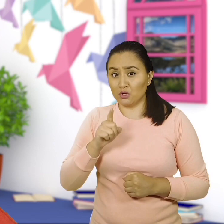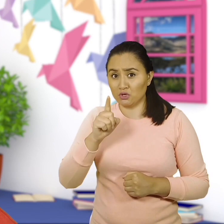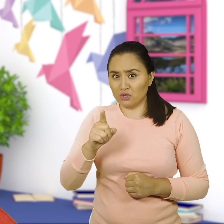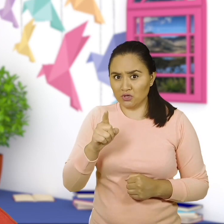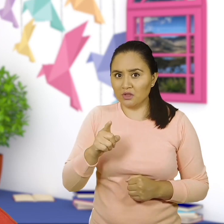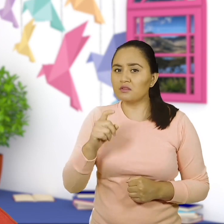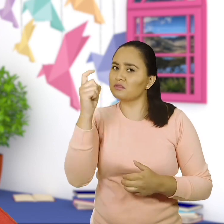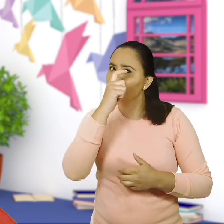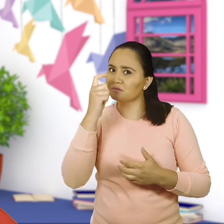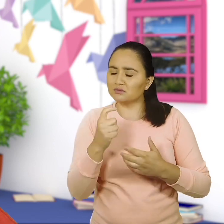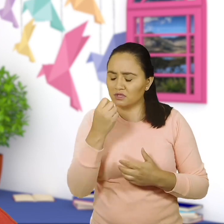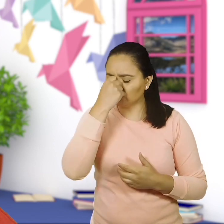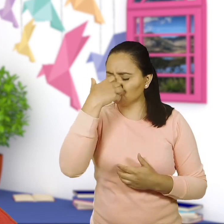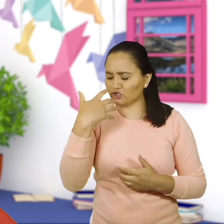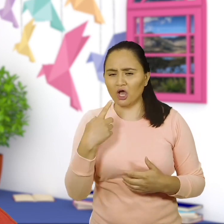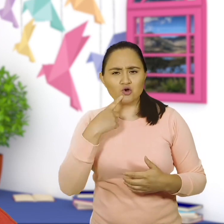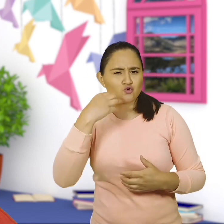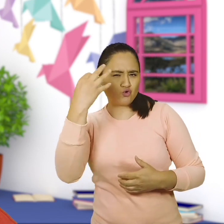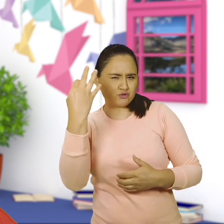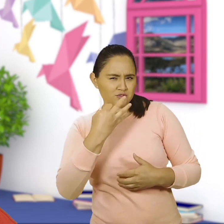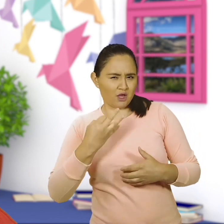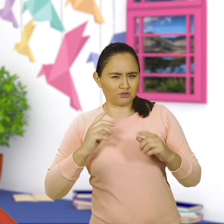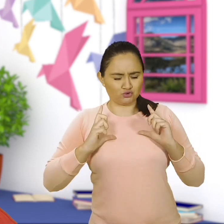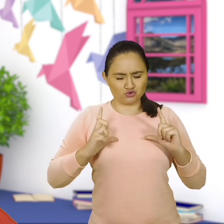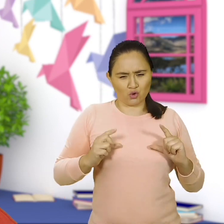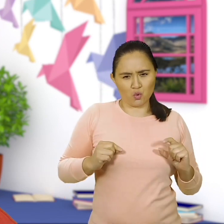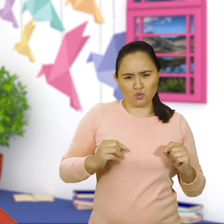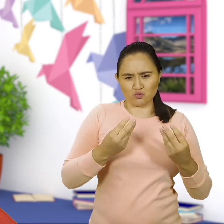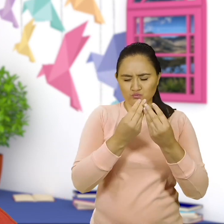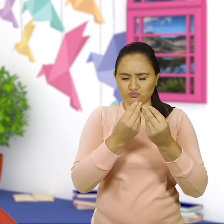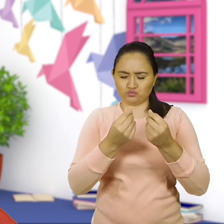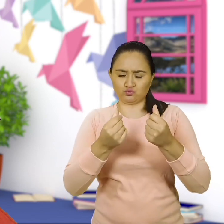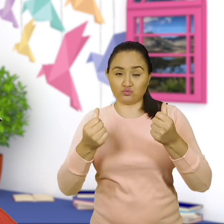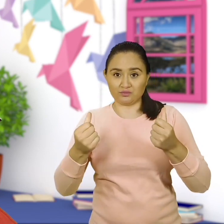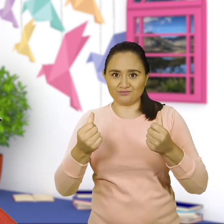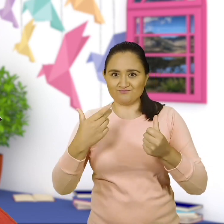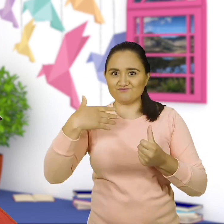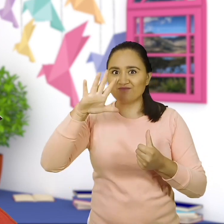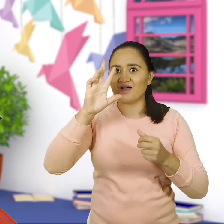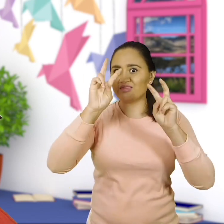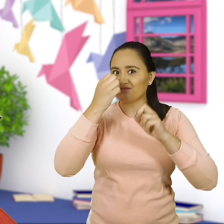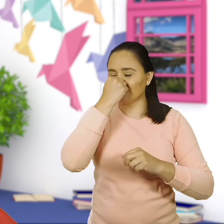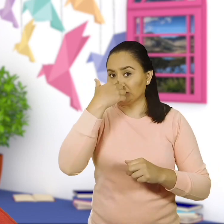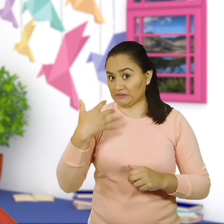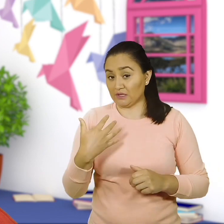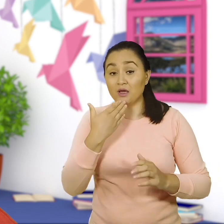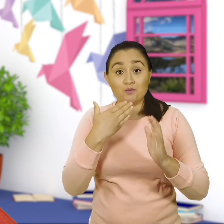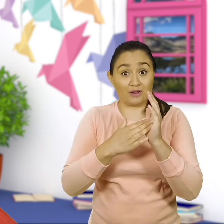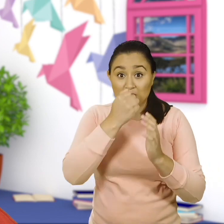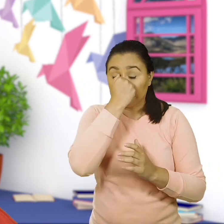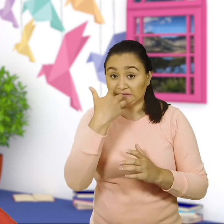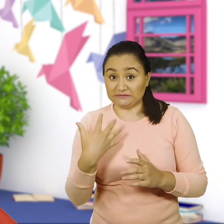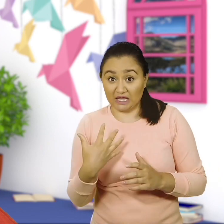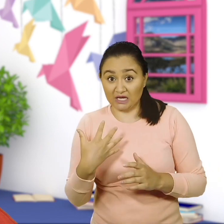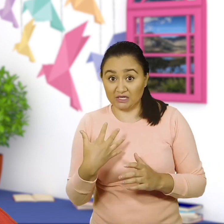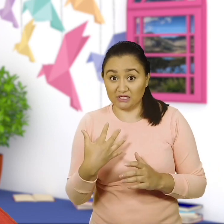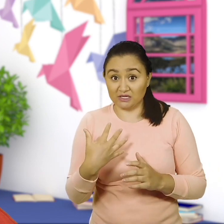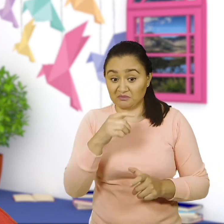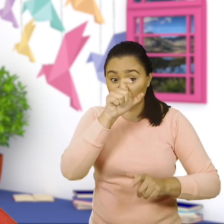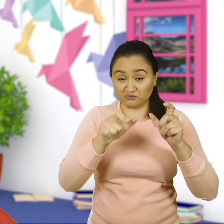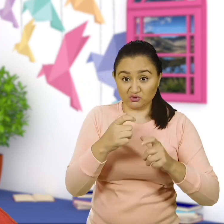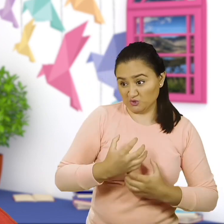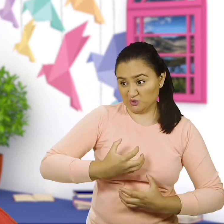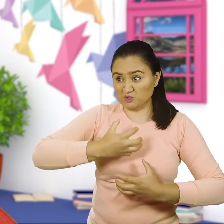un vampiro muy exigente en esto, pero en especial con la sangre. No le gusta, por ejemplo, la sangre